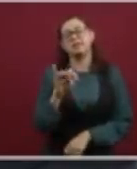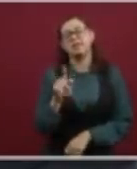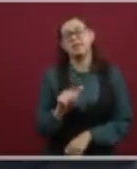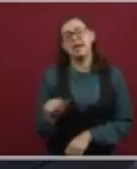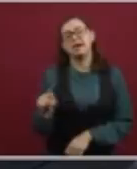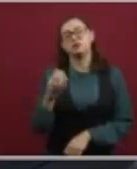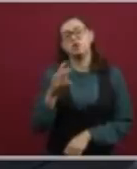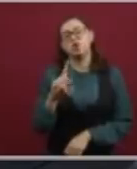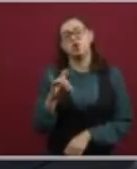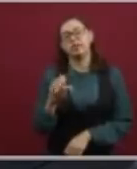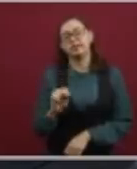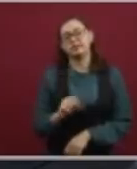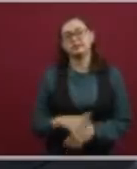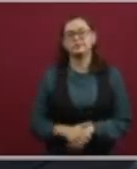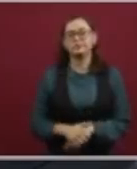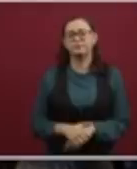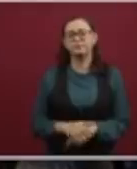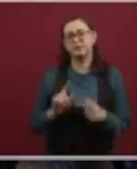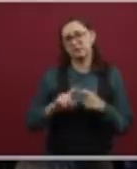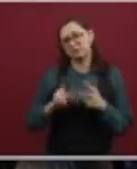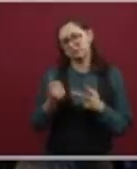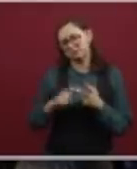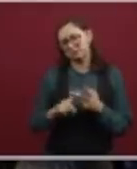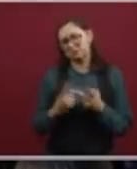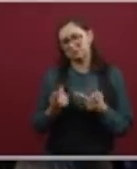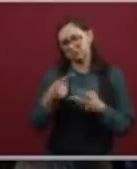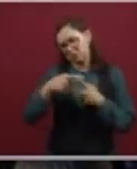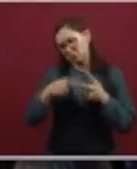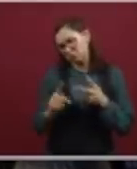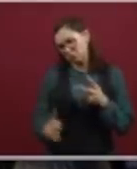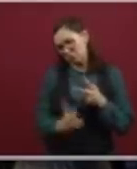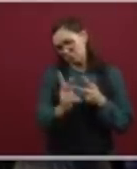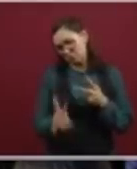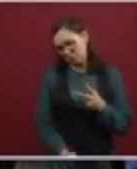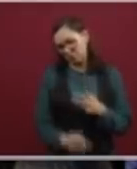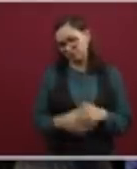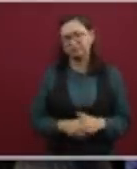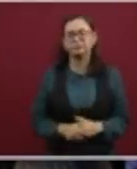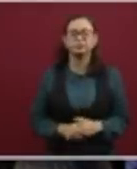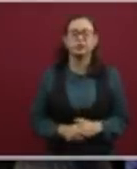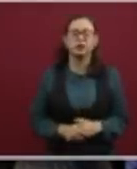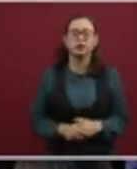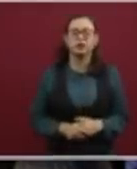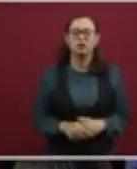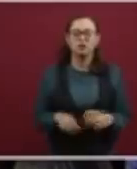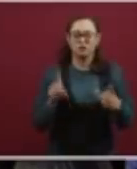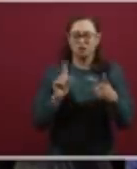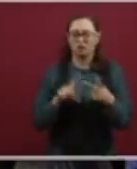Es la primera pregunta, y la segunda, si me contesta, por favor. Bueno, pues te contesto esto último, voy a ir ahí